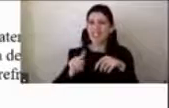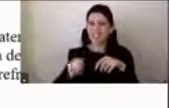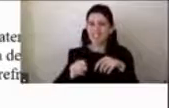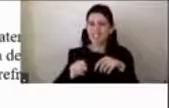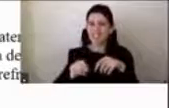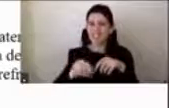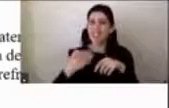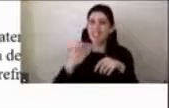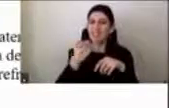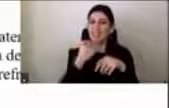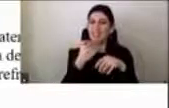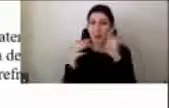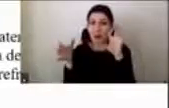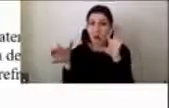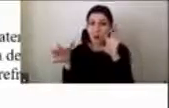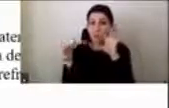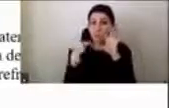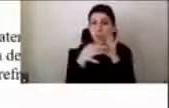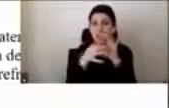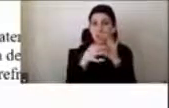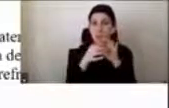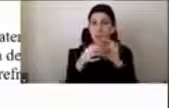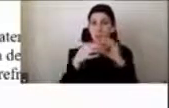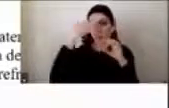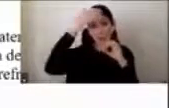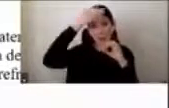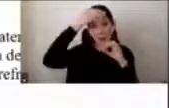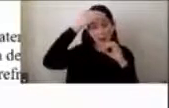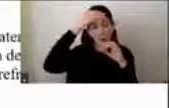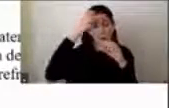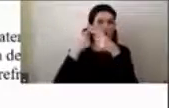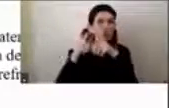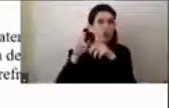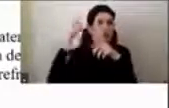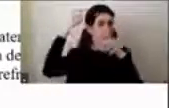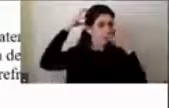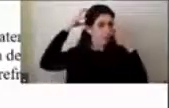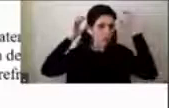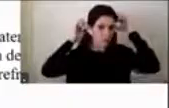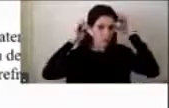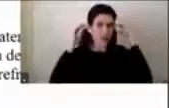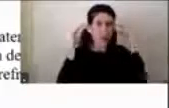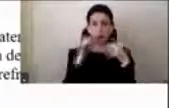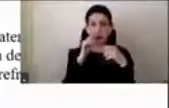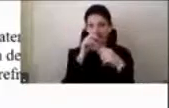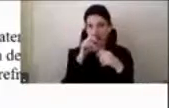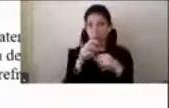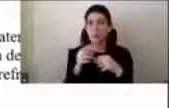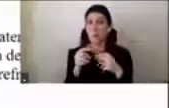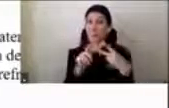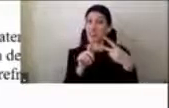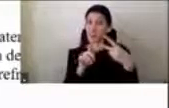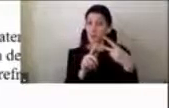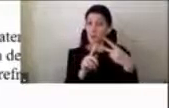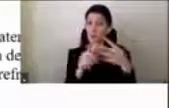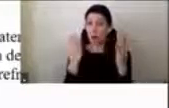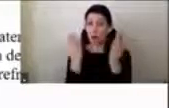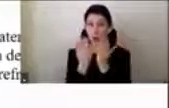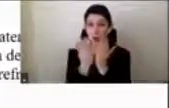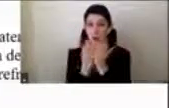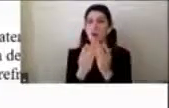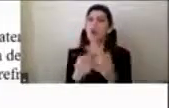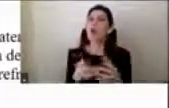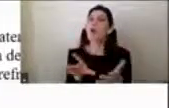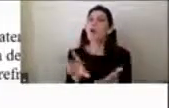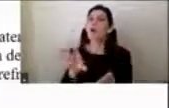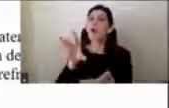asociación intermodal no prefrontal. Y adicionalmente, en el segundo estudio, encuentran también diferencias en estas mismas